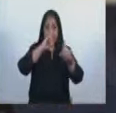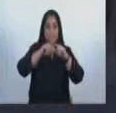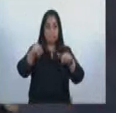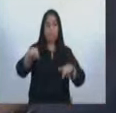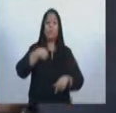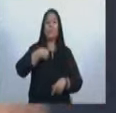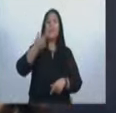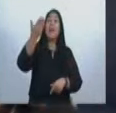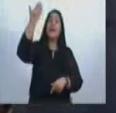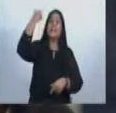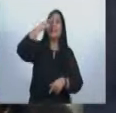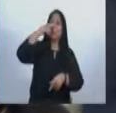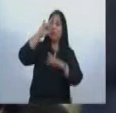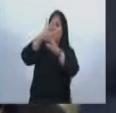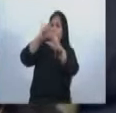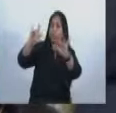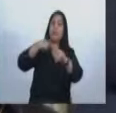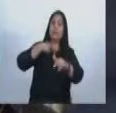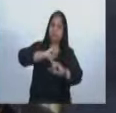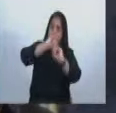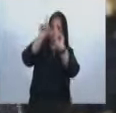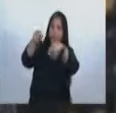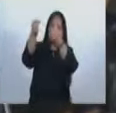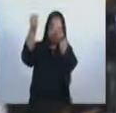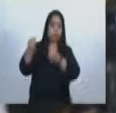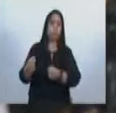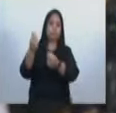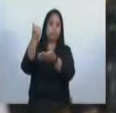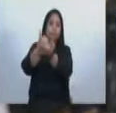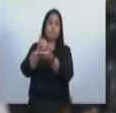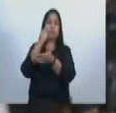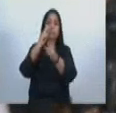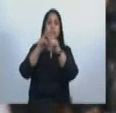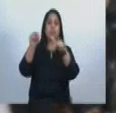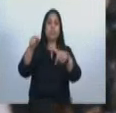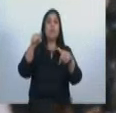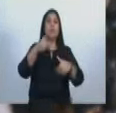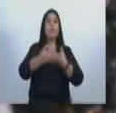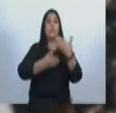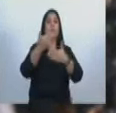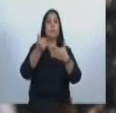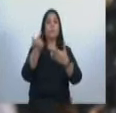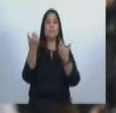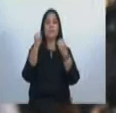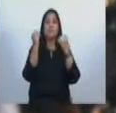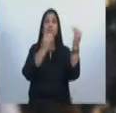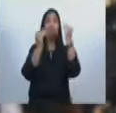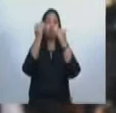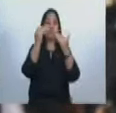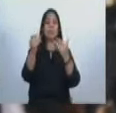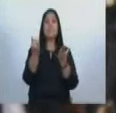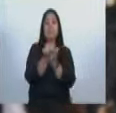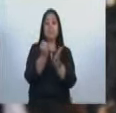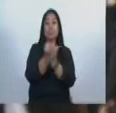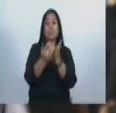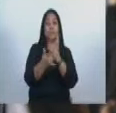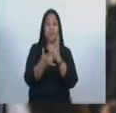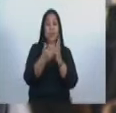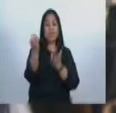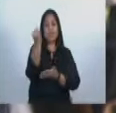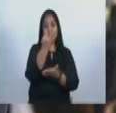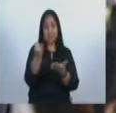ha estado por eso nosotros Ahorita estamos en un proceso de construcción de institutos tecnológicos de diseño de